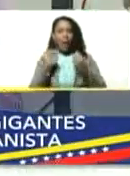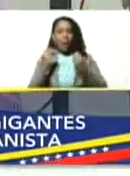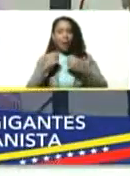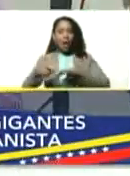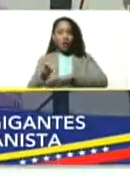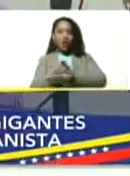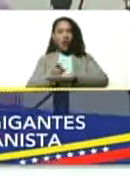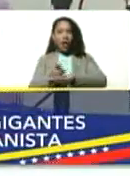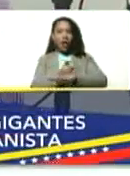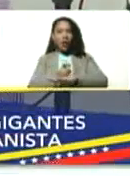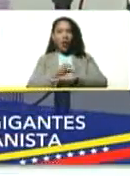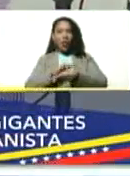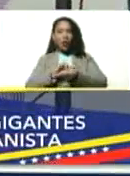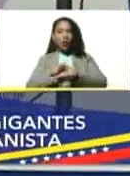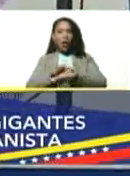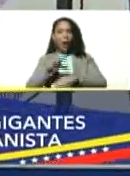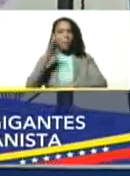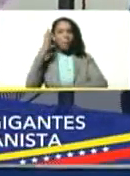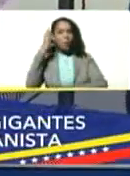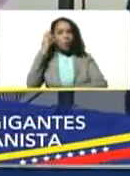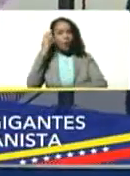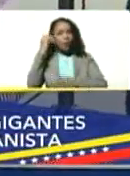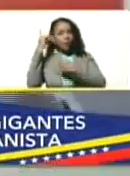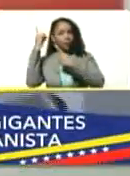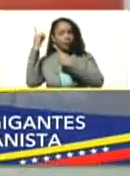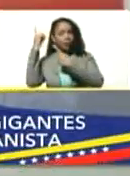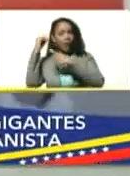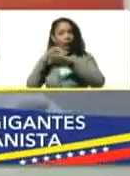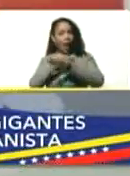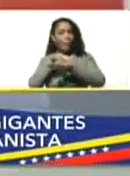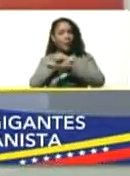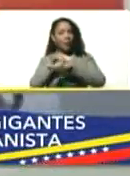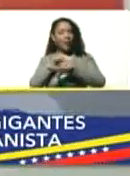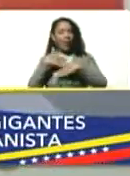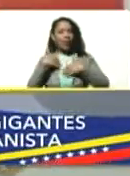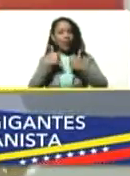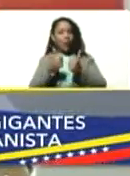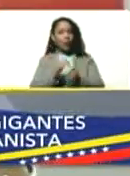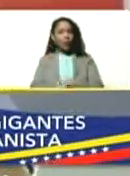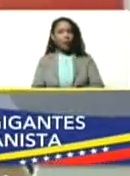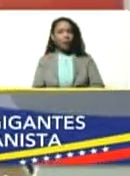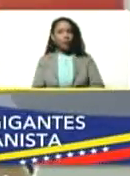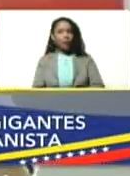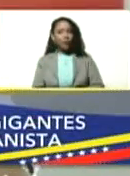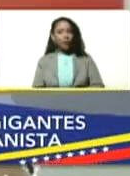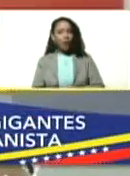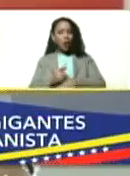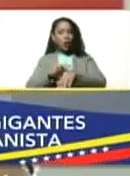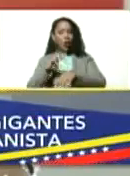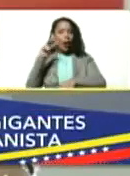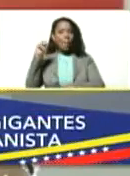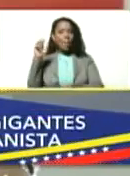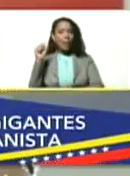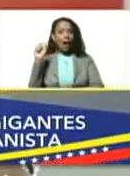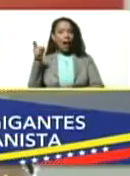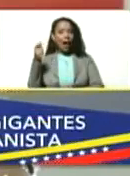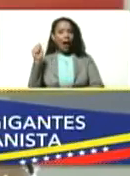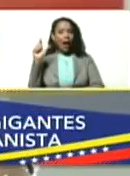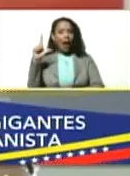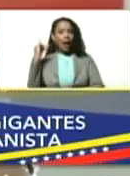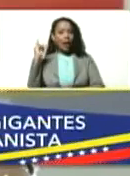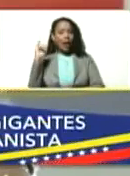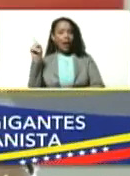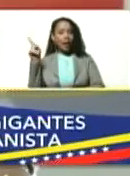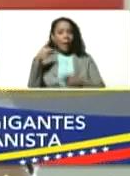gobierno, doctora Gabriela Jiménez. La ministra de Salud, doctora Magaly Gutiérrez, tiene